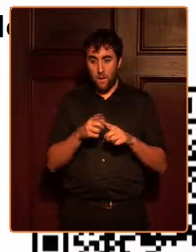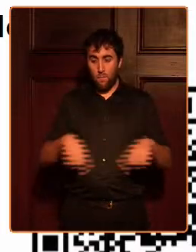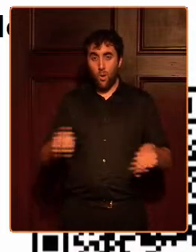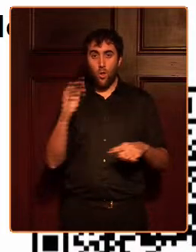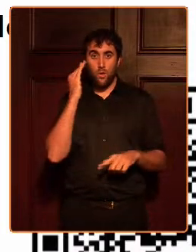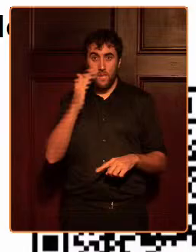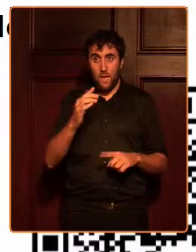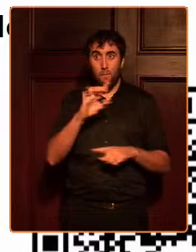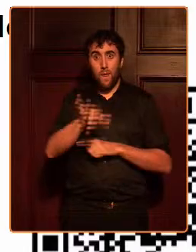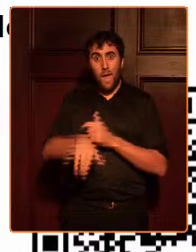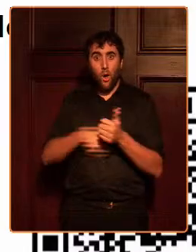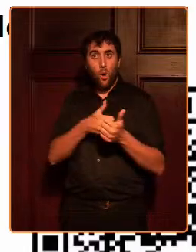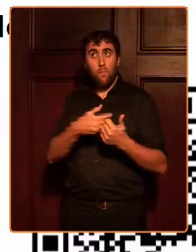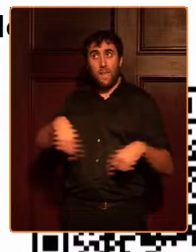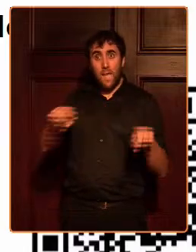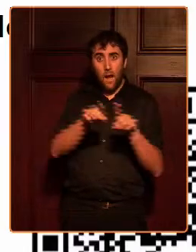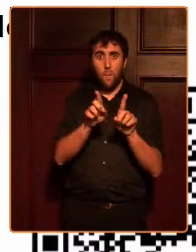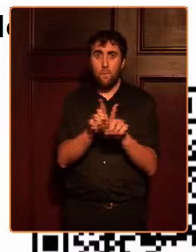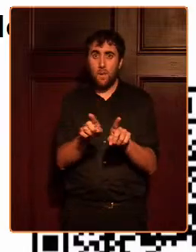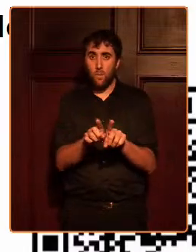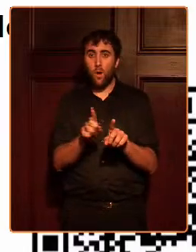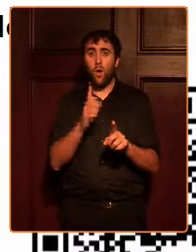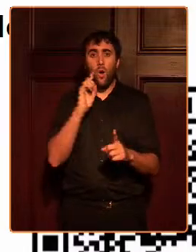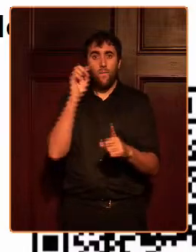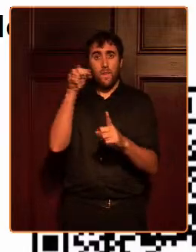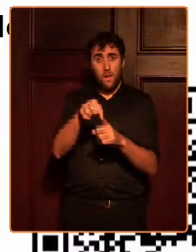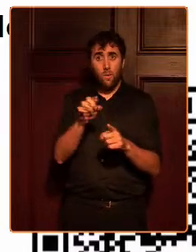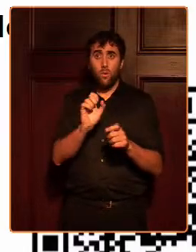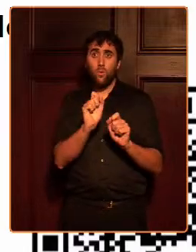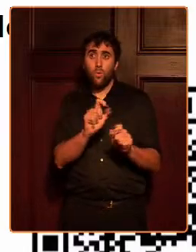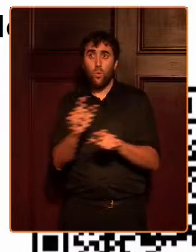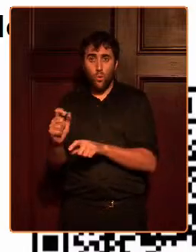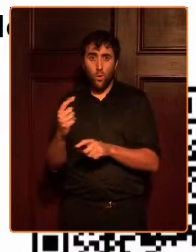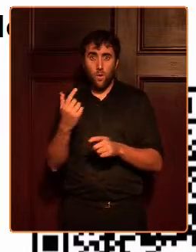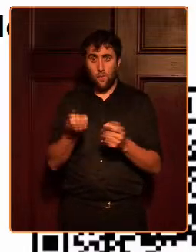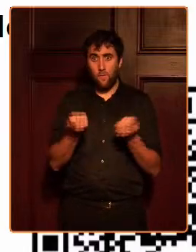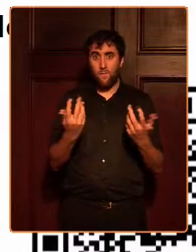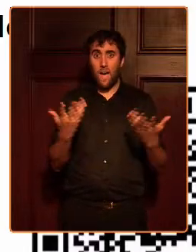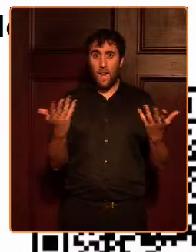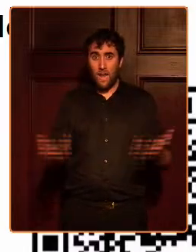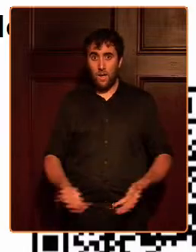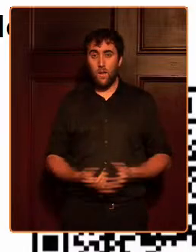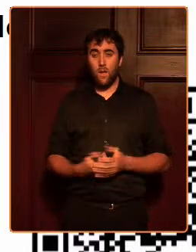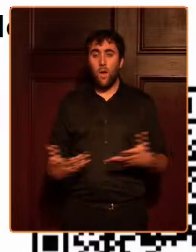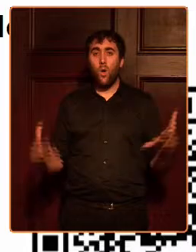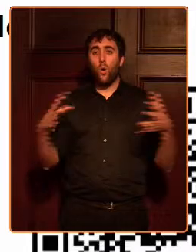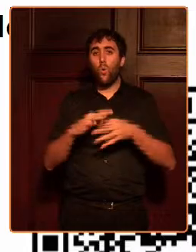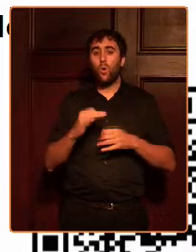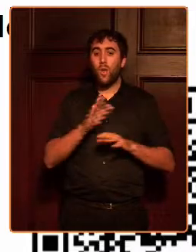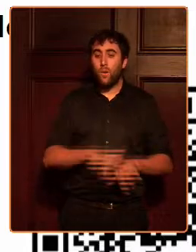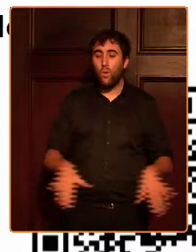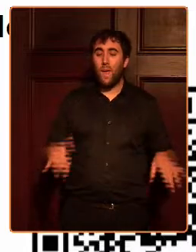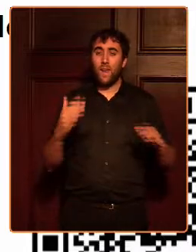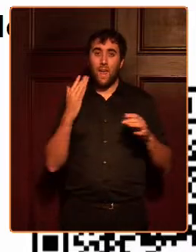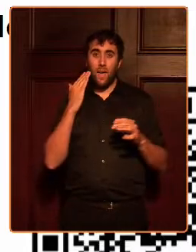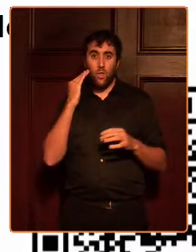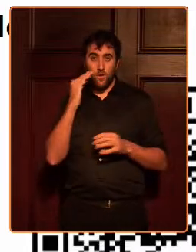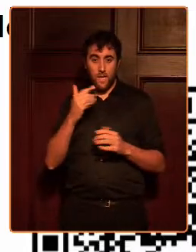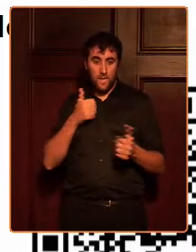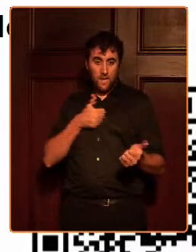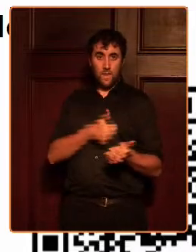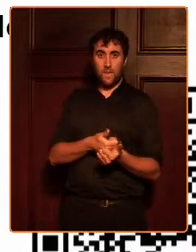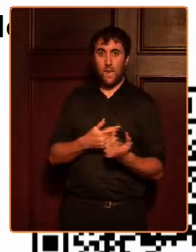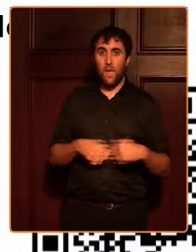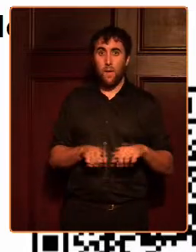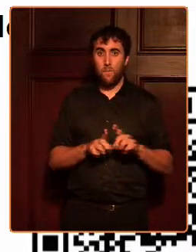para acompañar. El objetivo es que el tiempo vuelva a su lugar de mayor valor, el encuentro con las y los estudiantes. La inteligencia